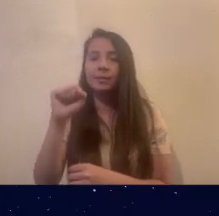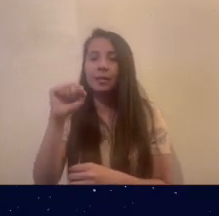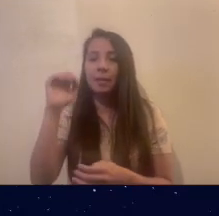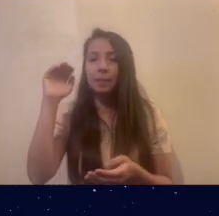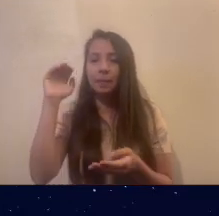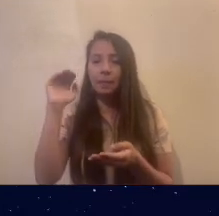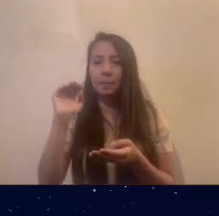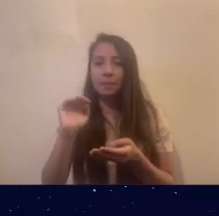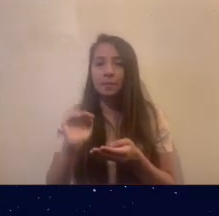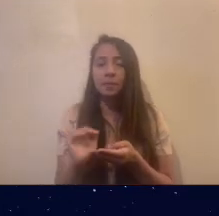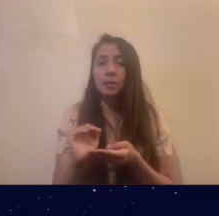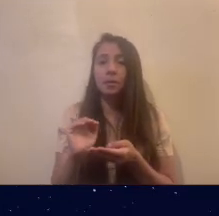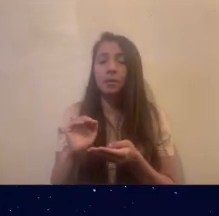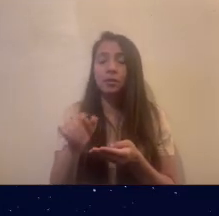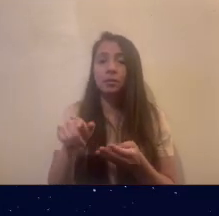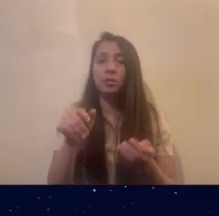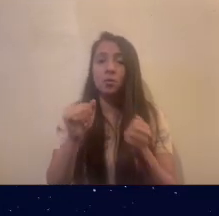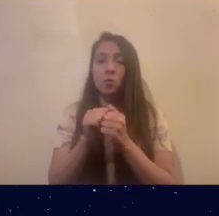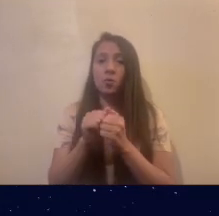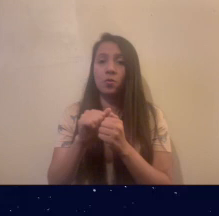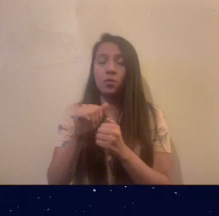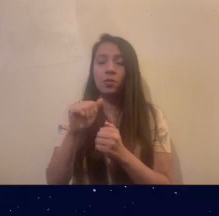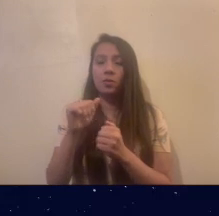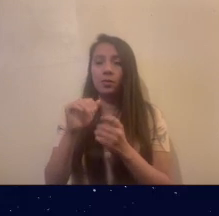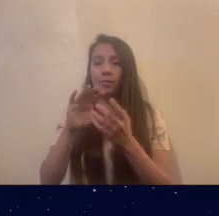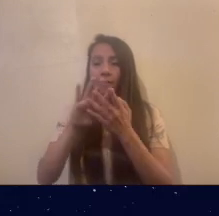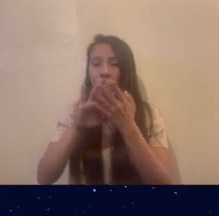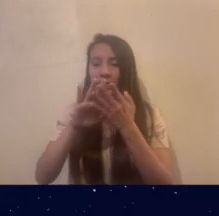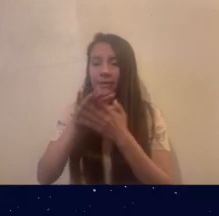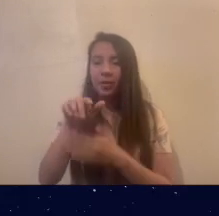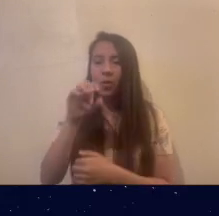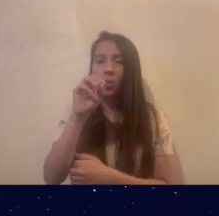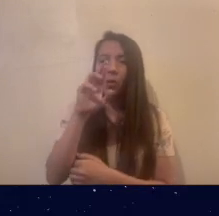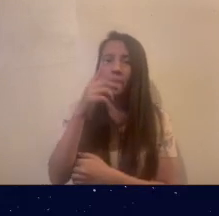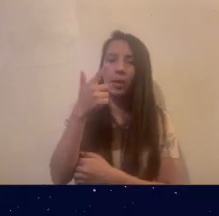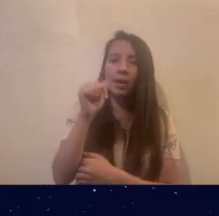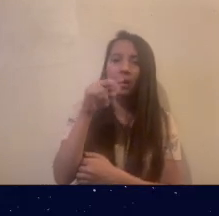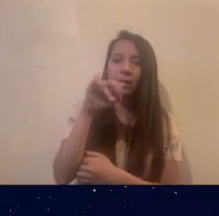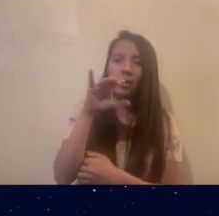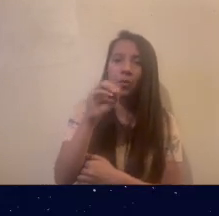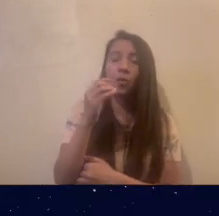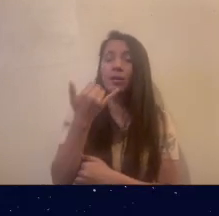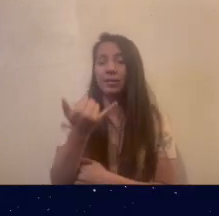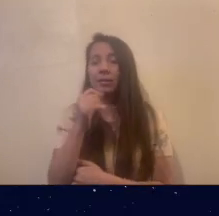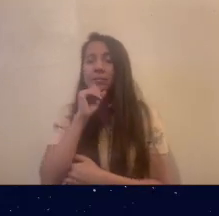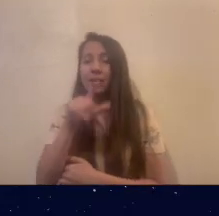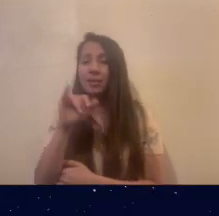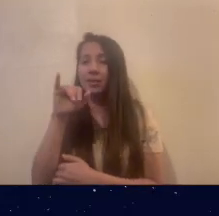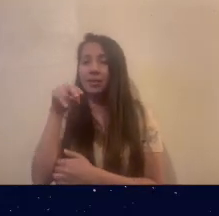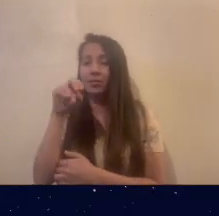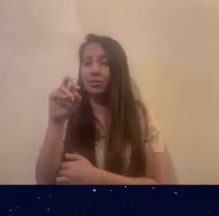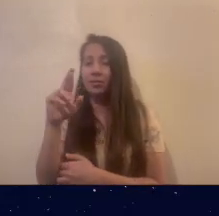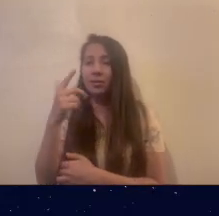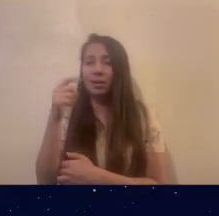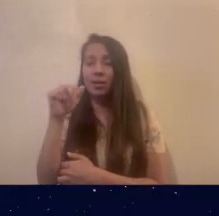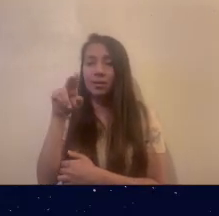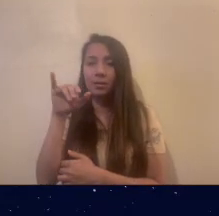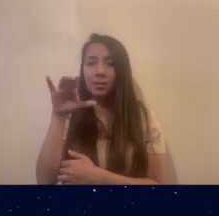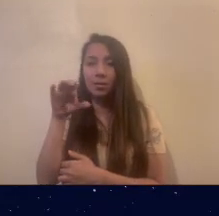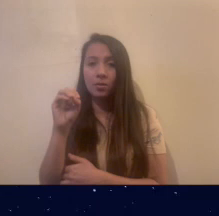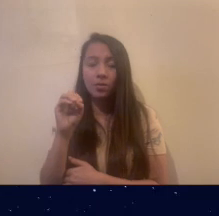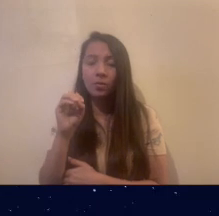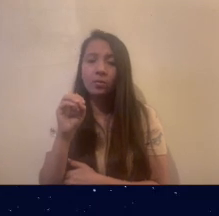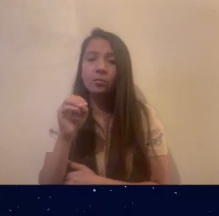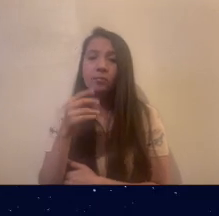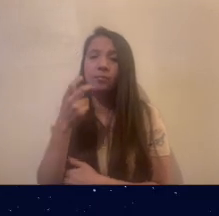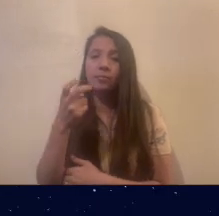desgasificación. Se producen tanto en el tejido orgánico como en tejidos inorgánicos, y nos preguntábamos si le iba a pasar a